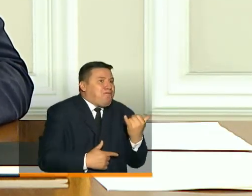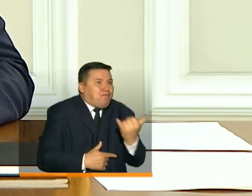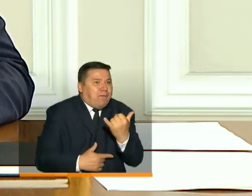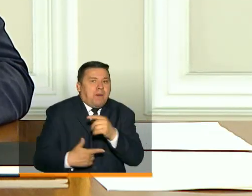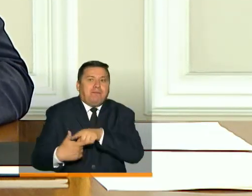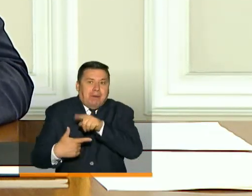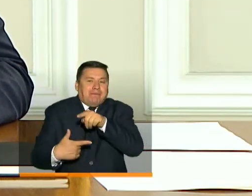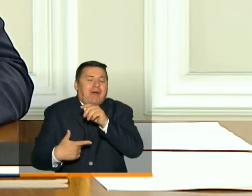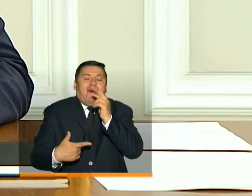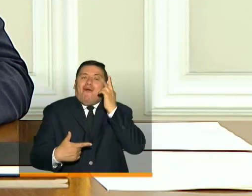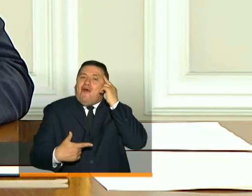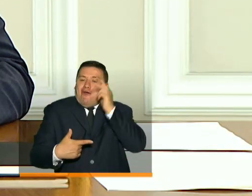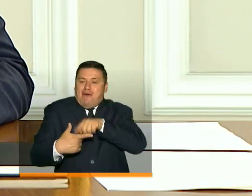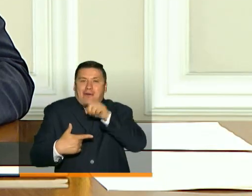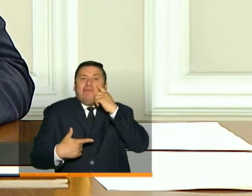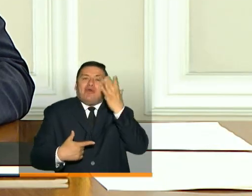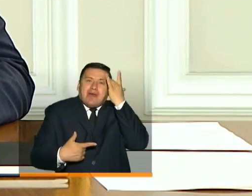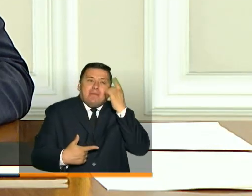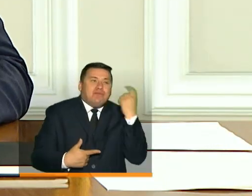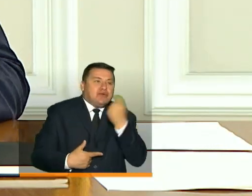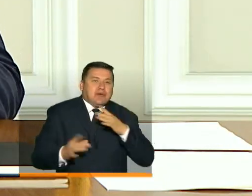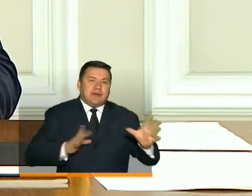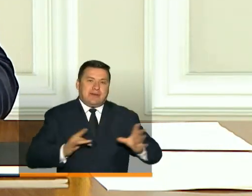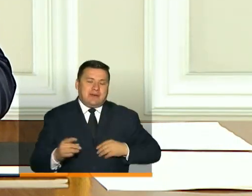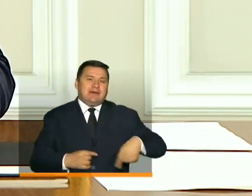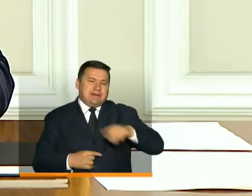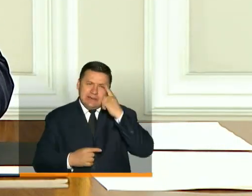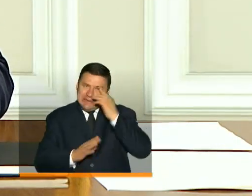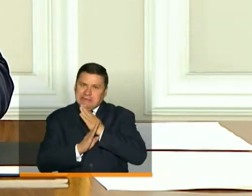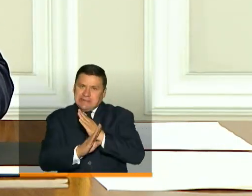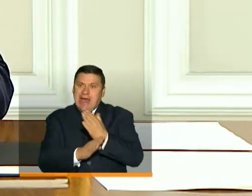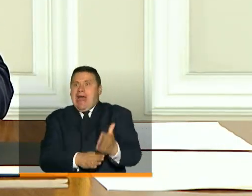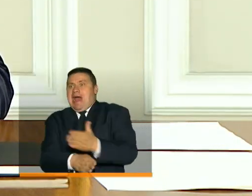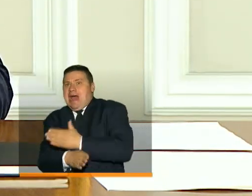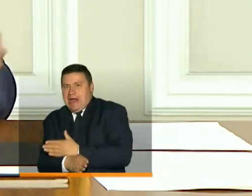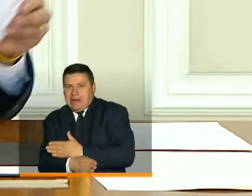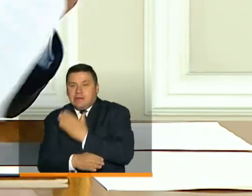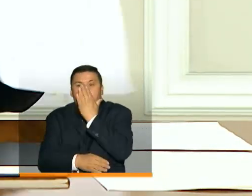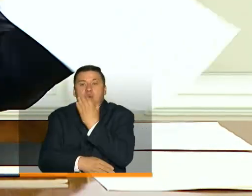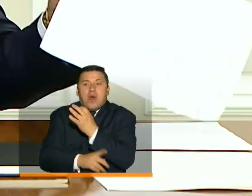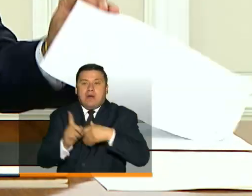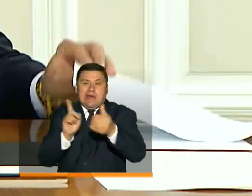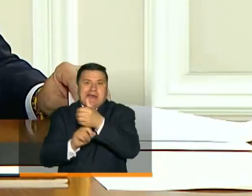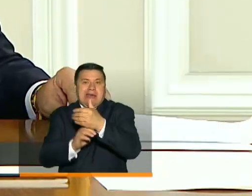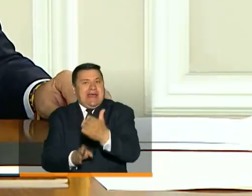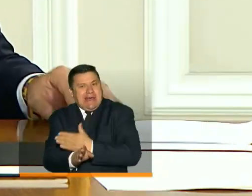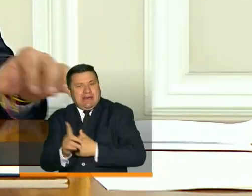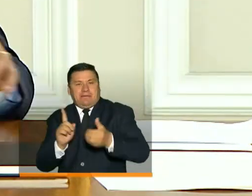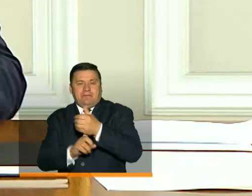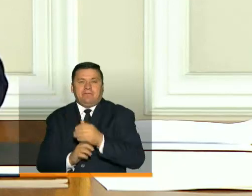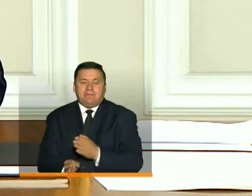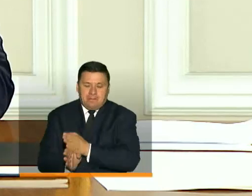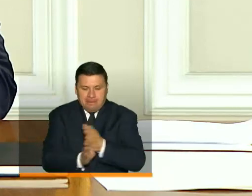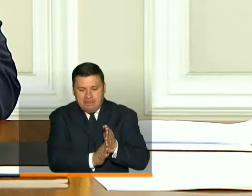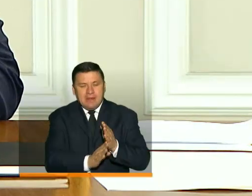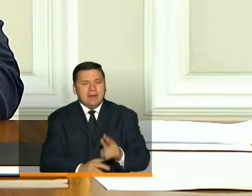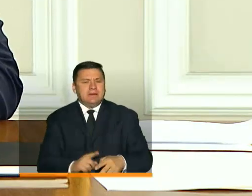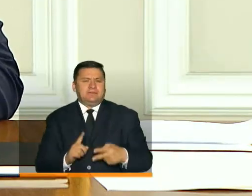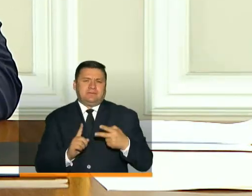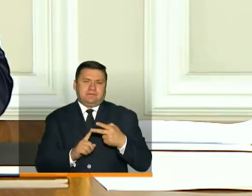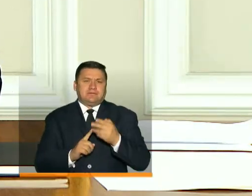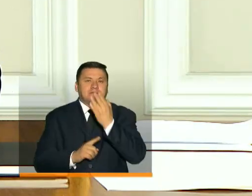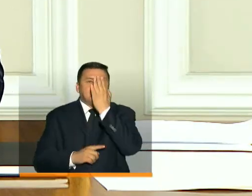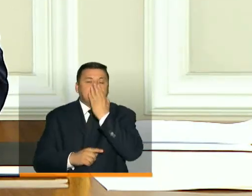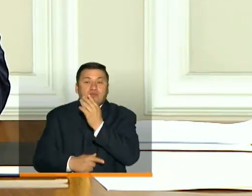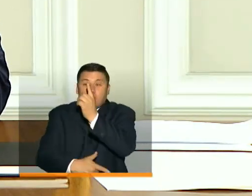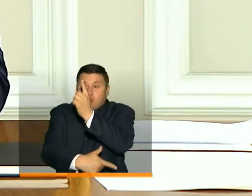buscando esos contagios para poder hacer prevención y hacer prevención oportuna. Lo segundo que quiero compartirles a ustedes son las